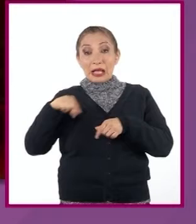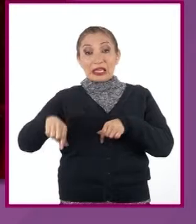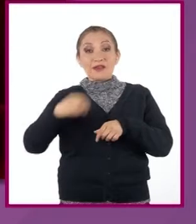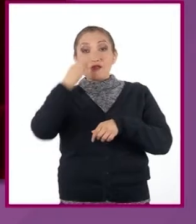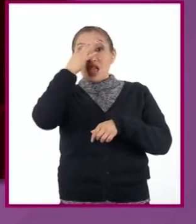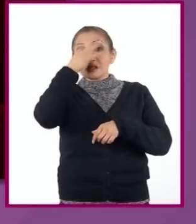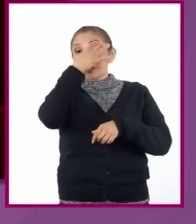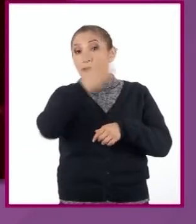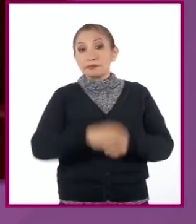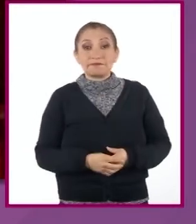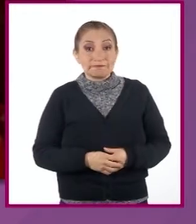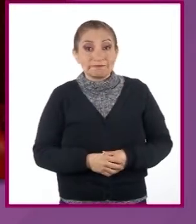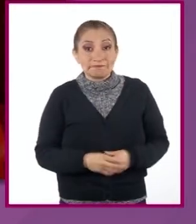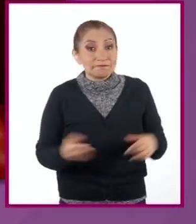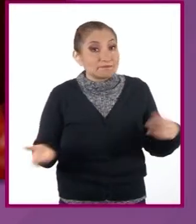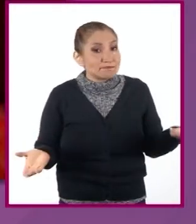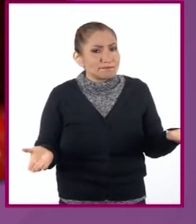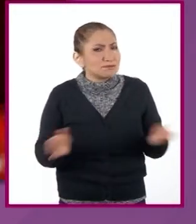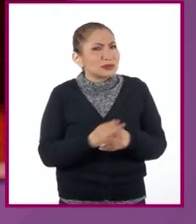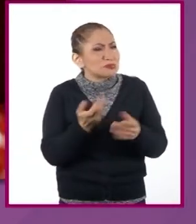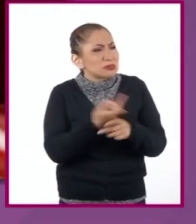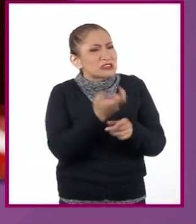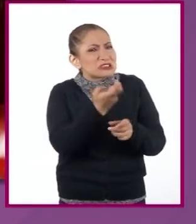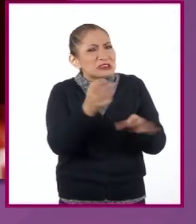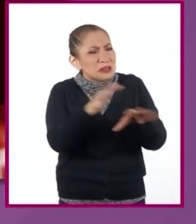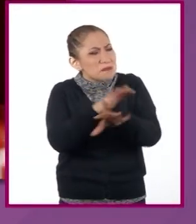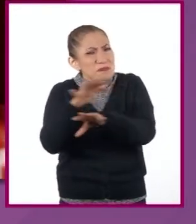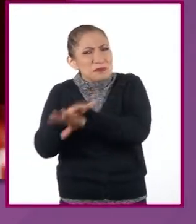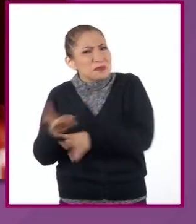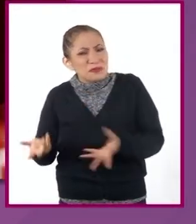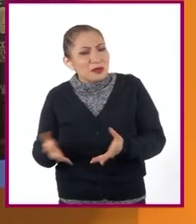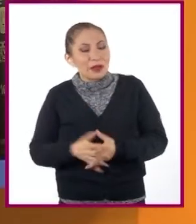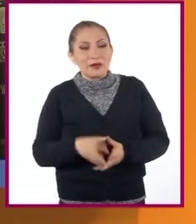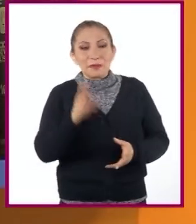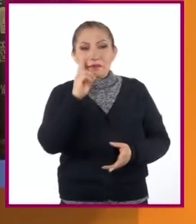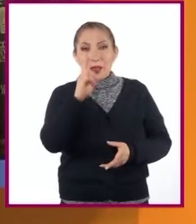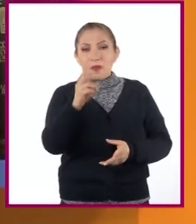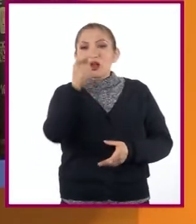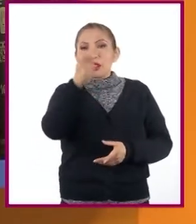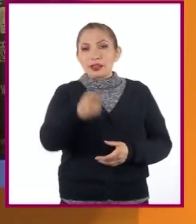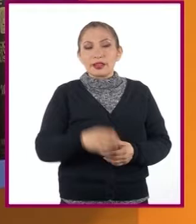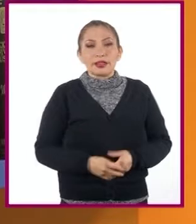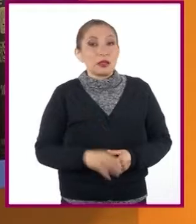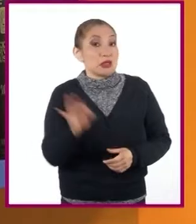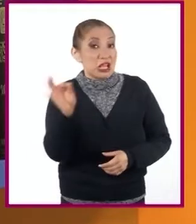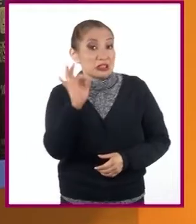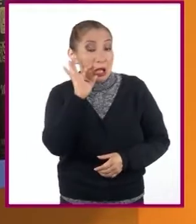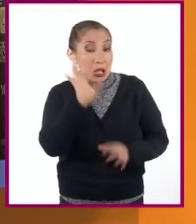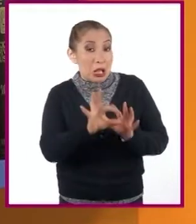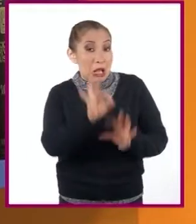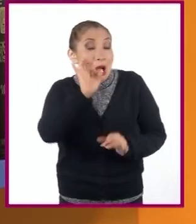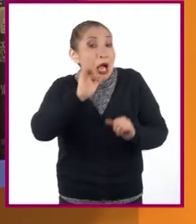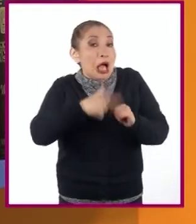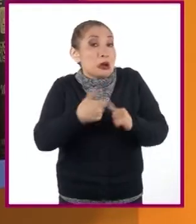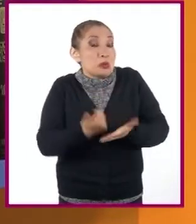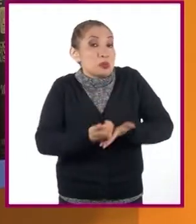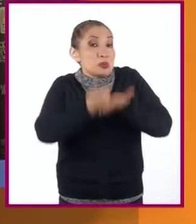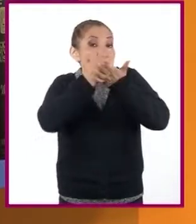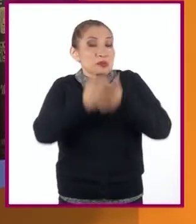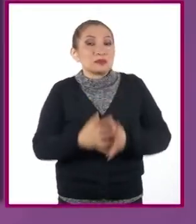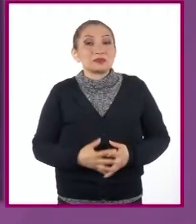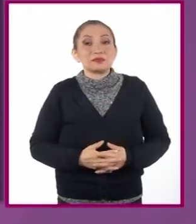fresas. Pero, ¿por qué sucede ese cambio? Veamos su definición, tal vez encontremos alguna